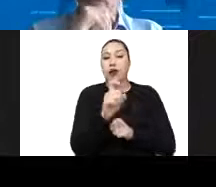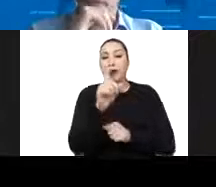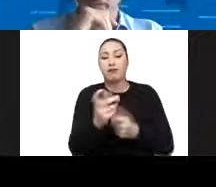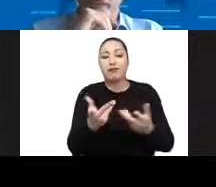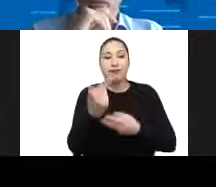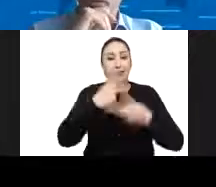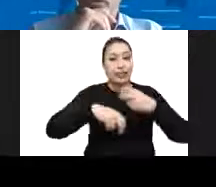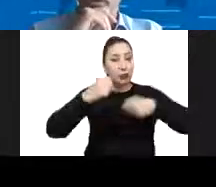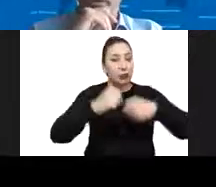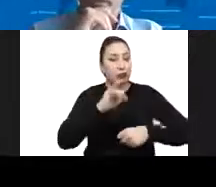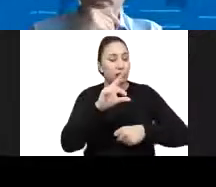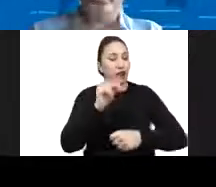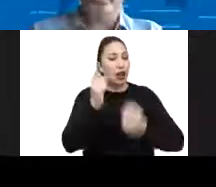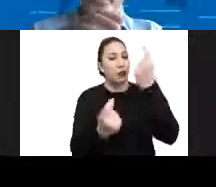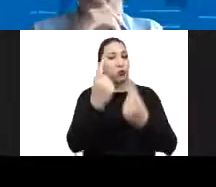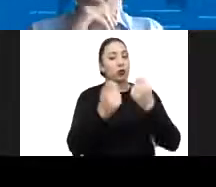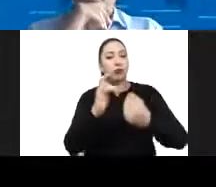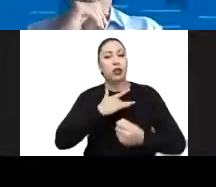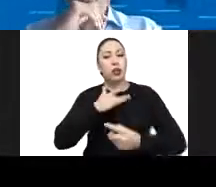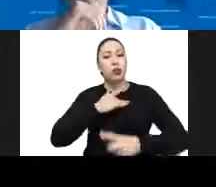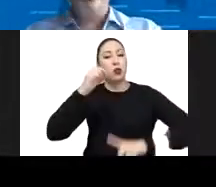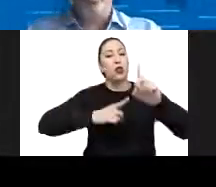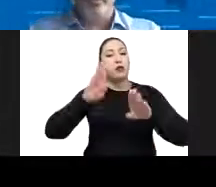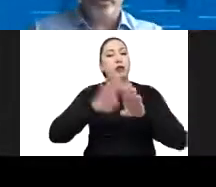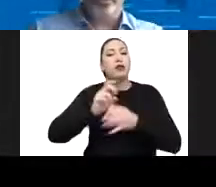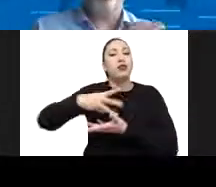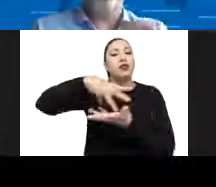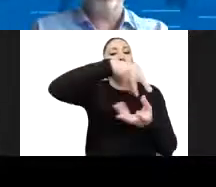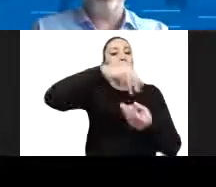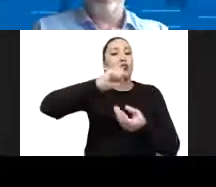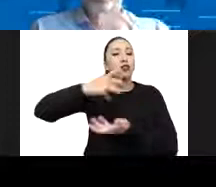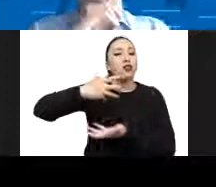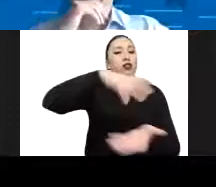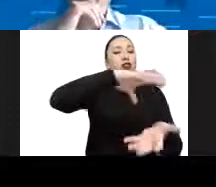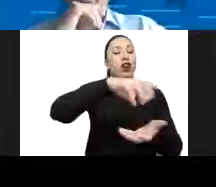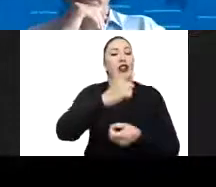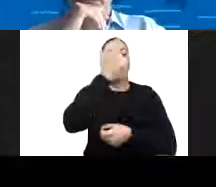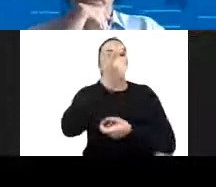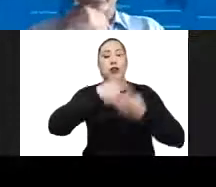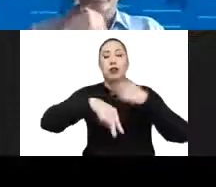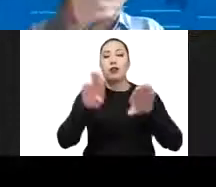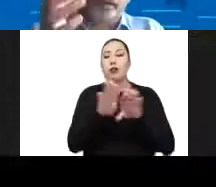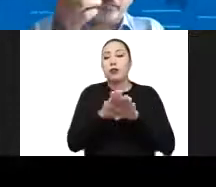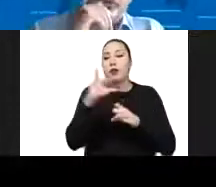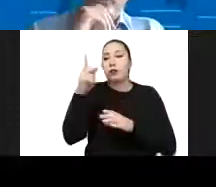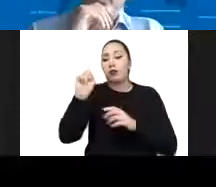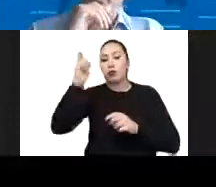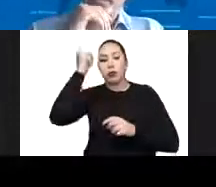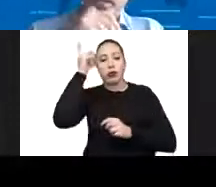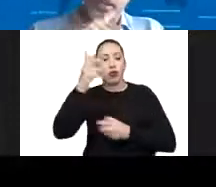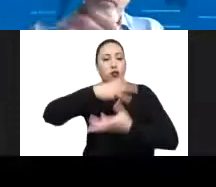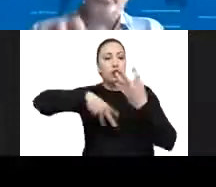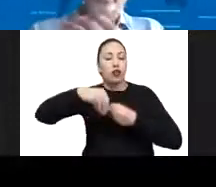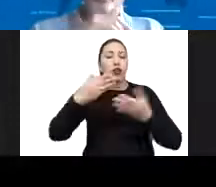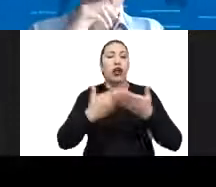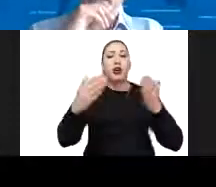poco repitiendo lo que ya comenté, es entender, ¿no?, con qué frecuencia y con qué severidad nuestro sistema falla, qué tan rápido se recupera,